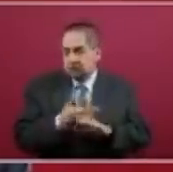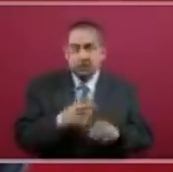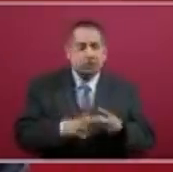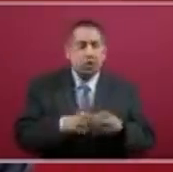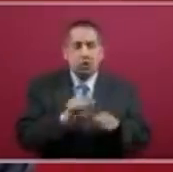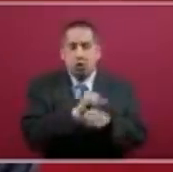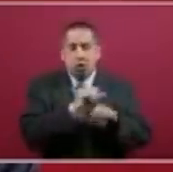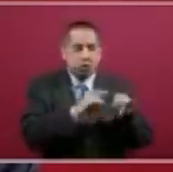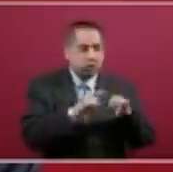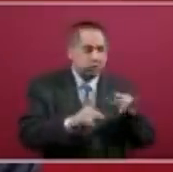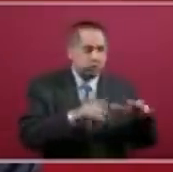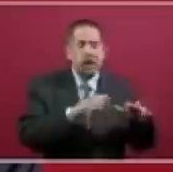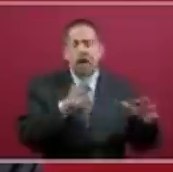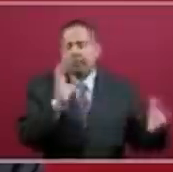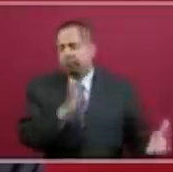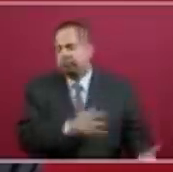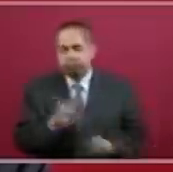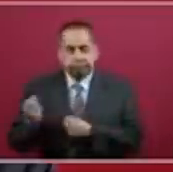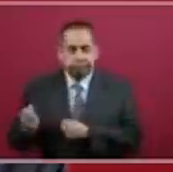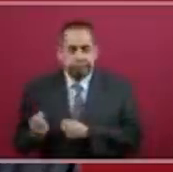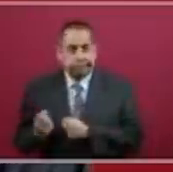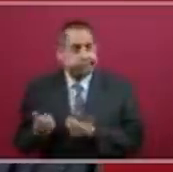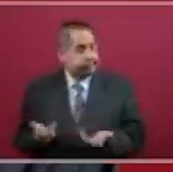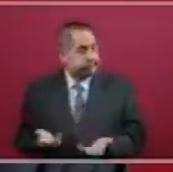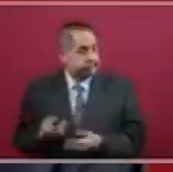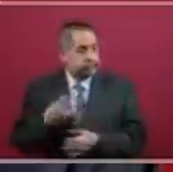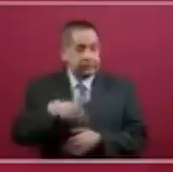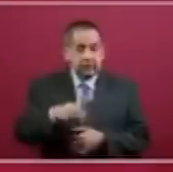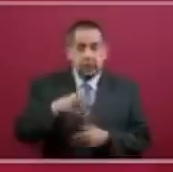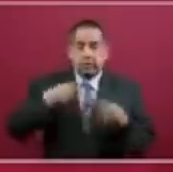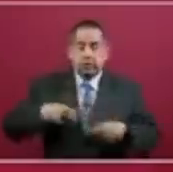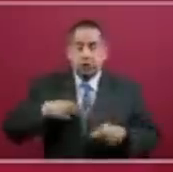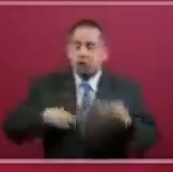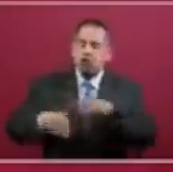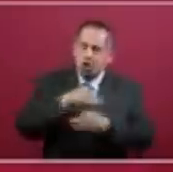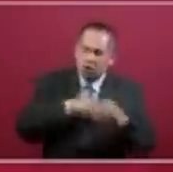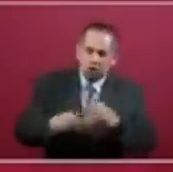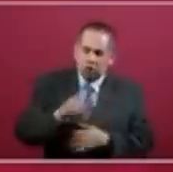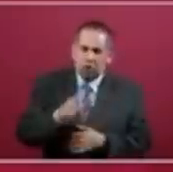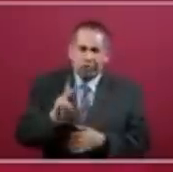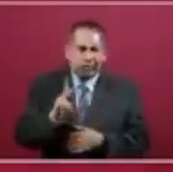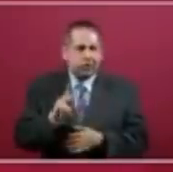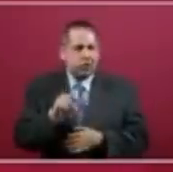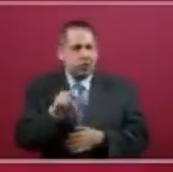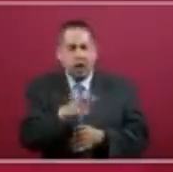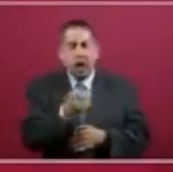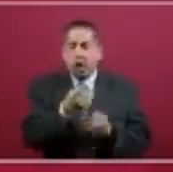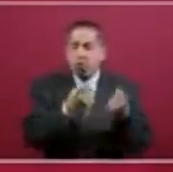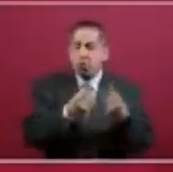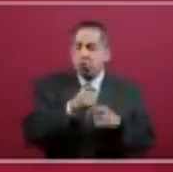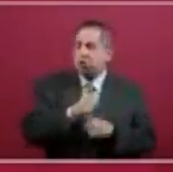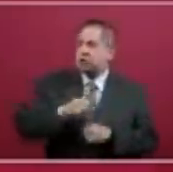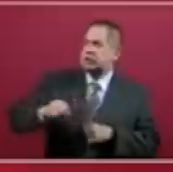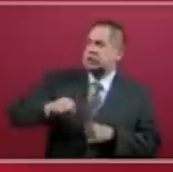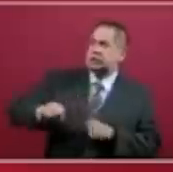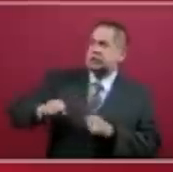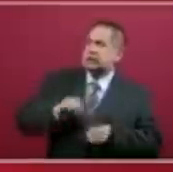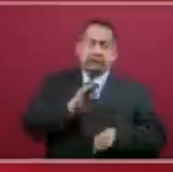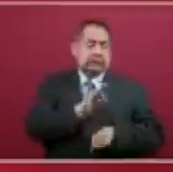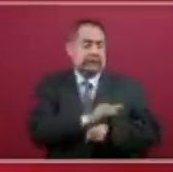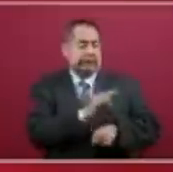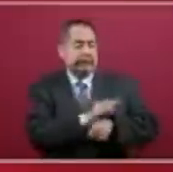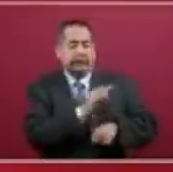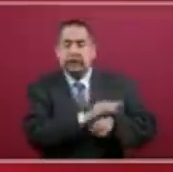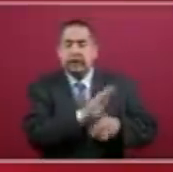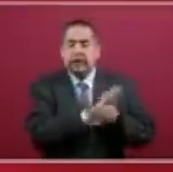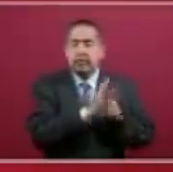pesar de que la gente, no toda la gente, intentó evitar